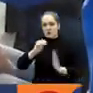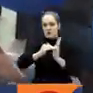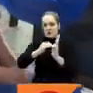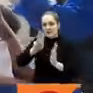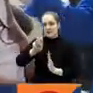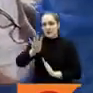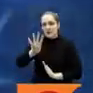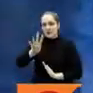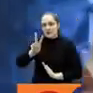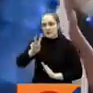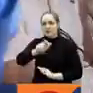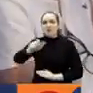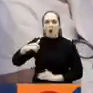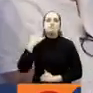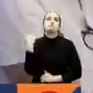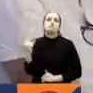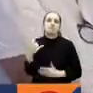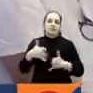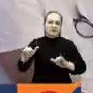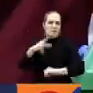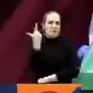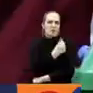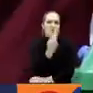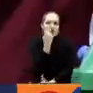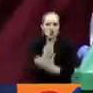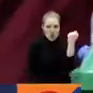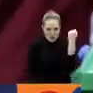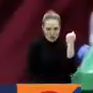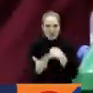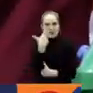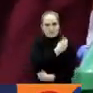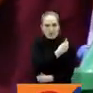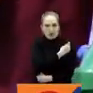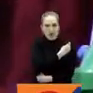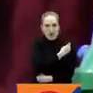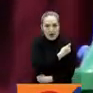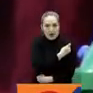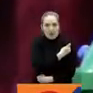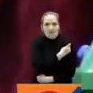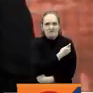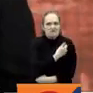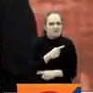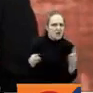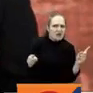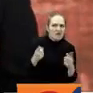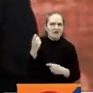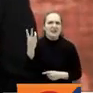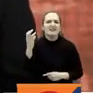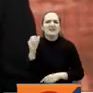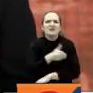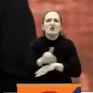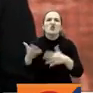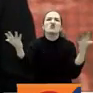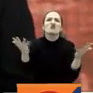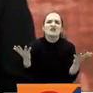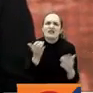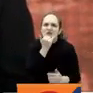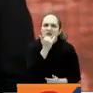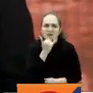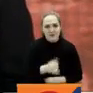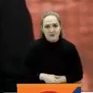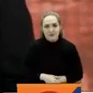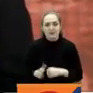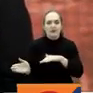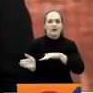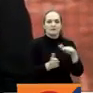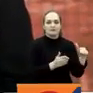20.859.742 personas cuentan con esquemas completos de vacunación. ¿Dónde están los otros 30 millones? Colombia superó el examen de la